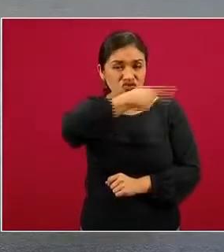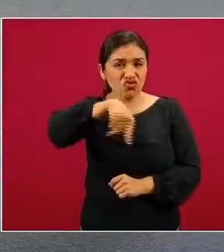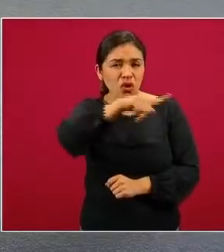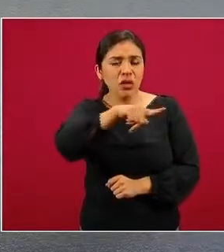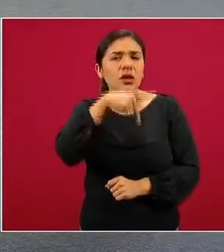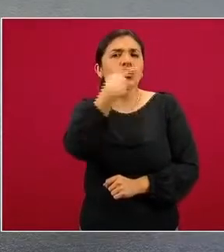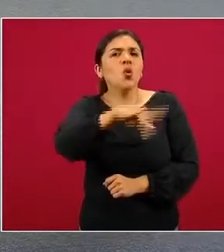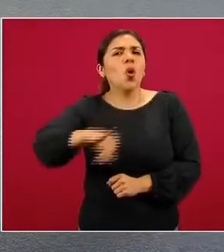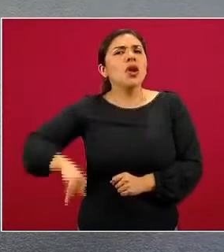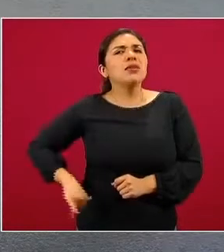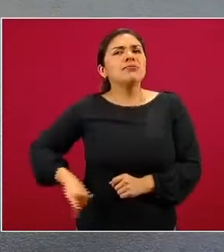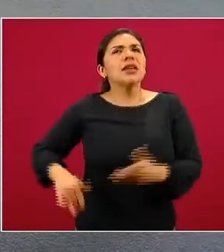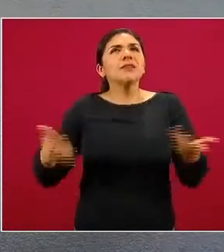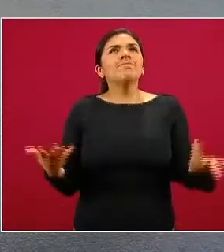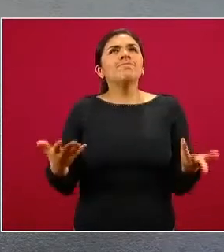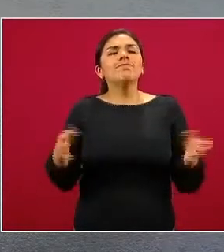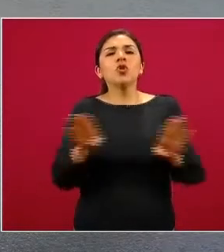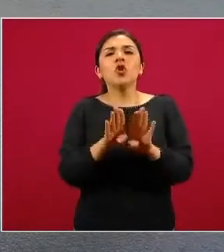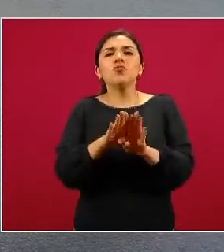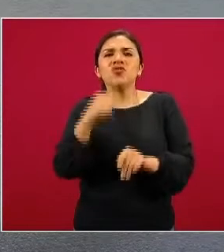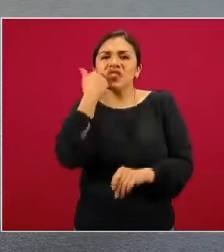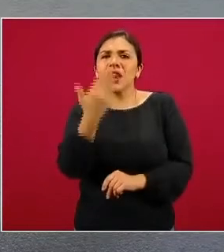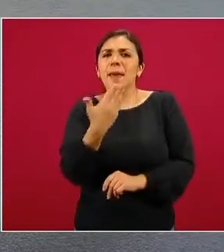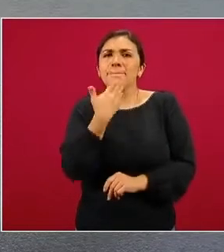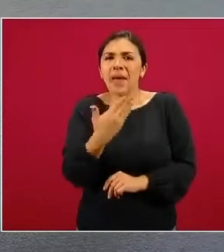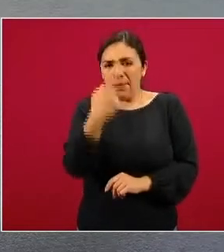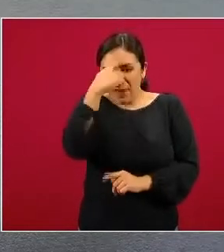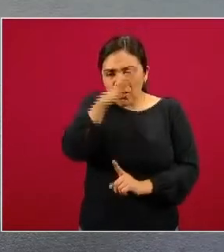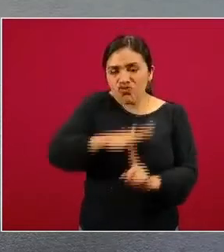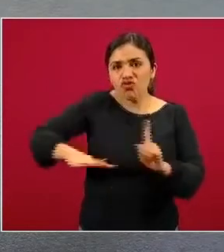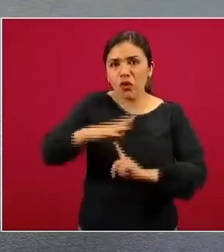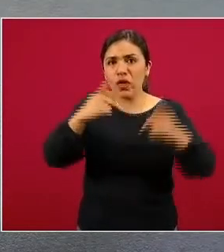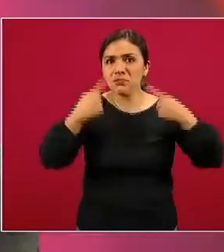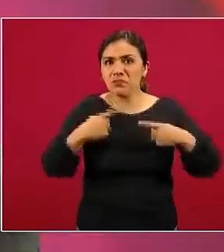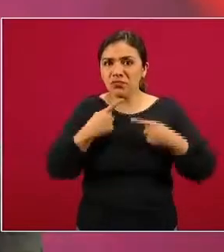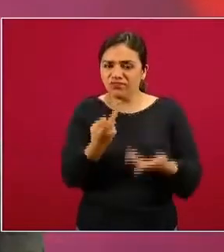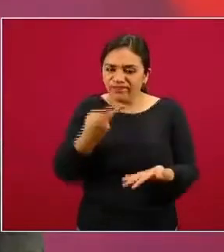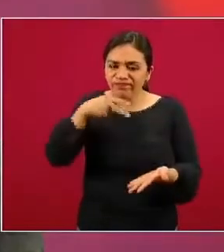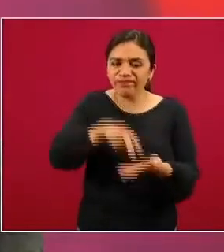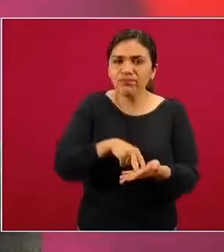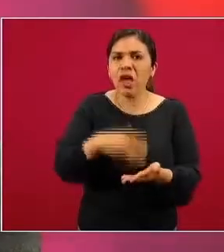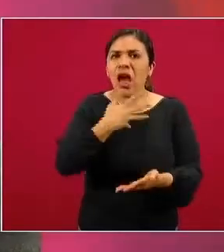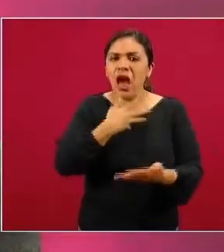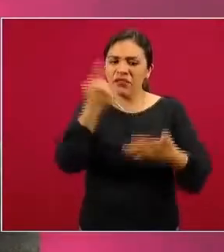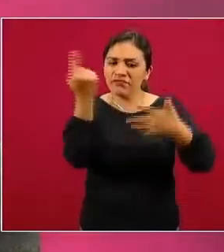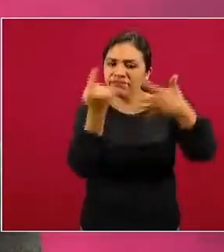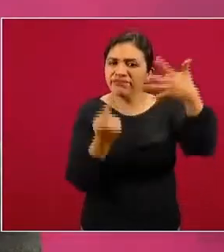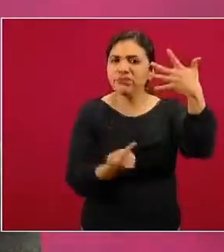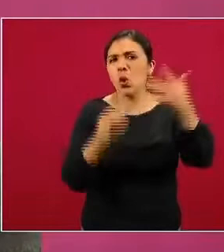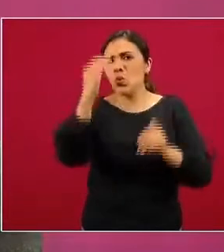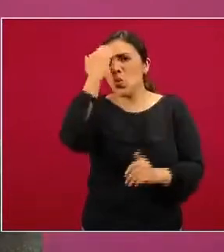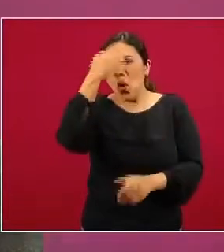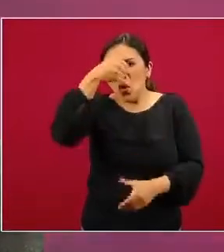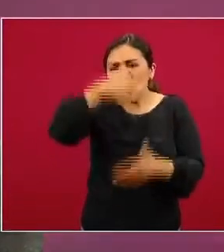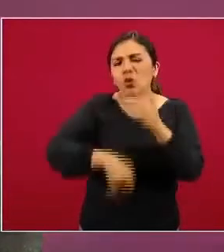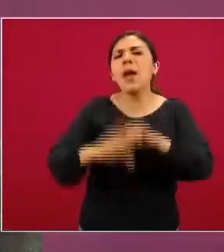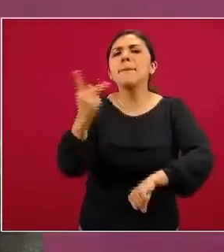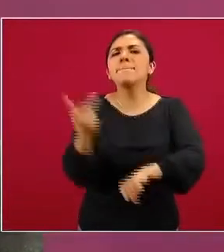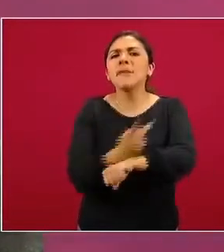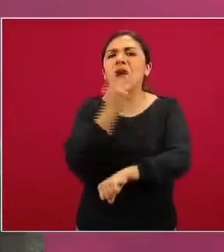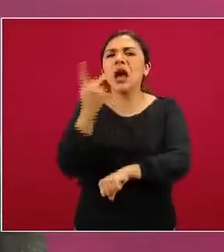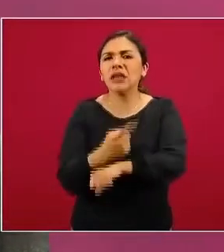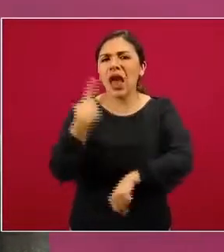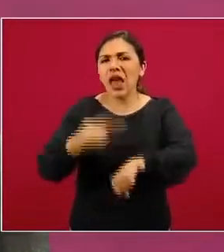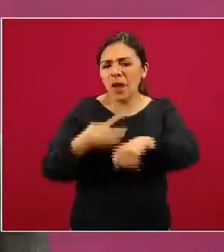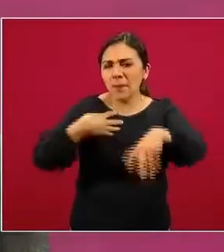tienen un interés en el bien común, están presentes en la agenda nacional, conocen el acontecer de